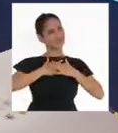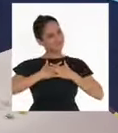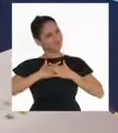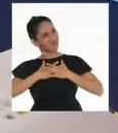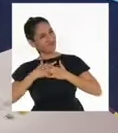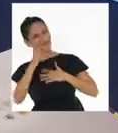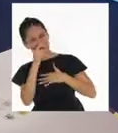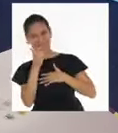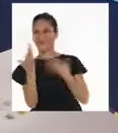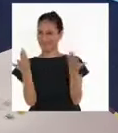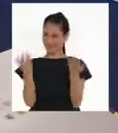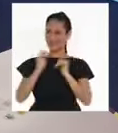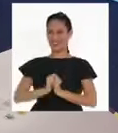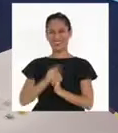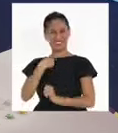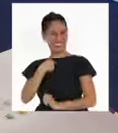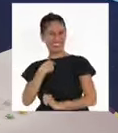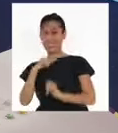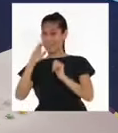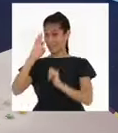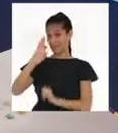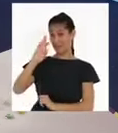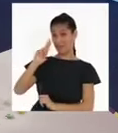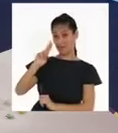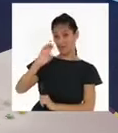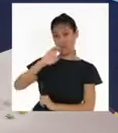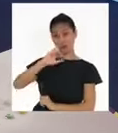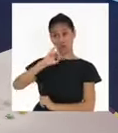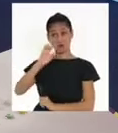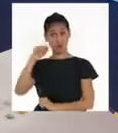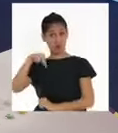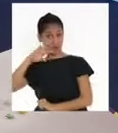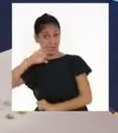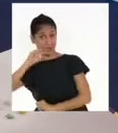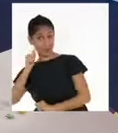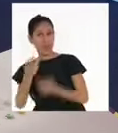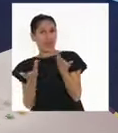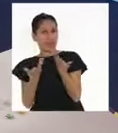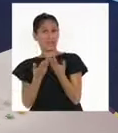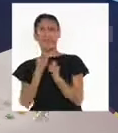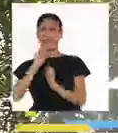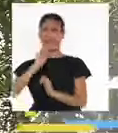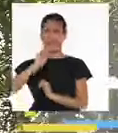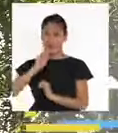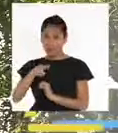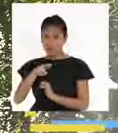La frecuencia es la cantidad de veces que se repite cada respuesta.